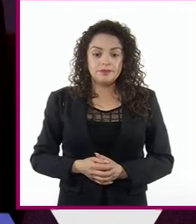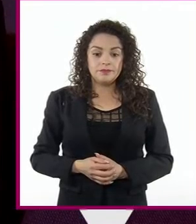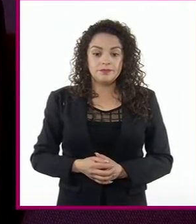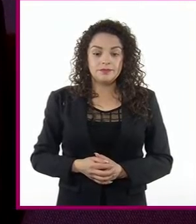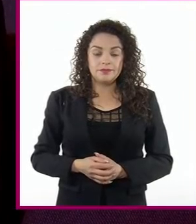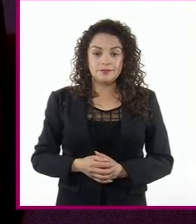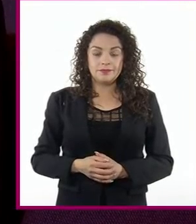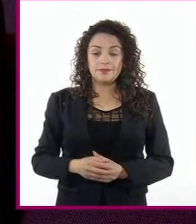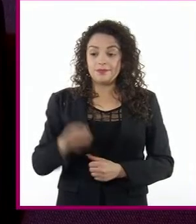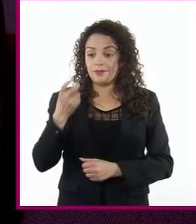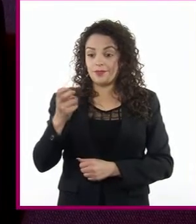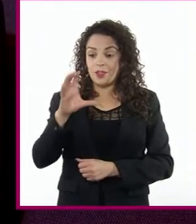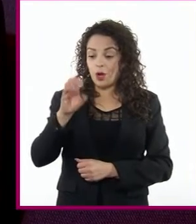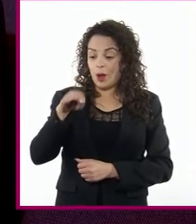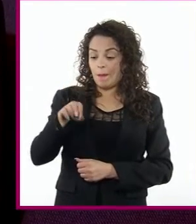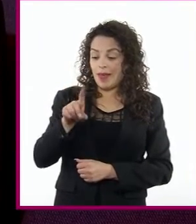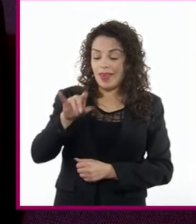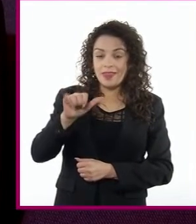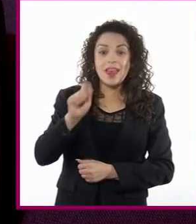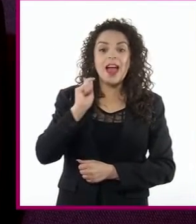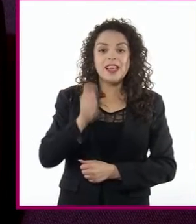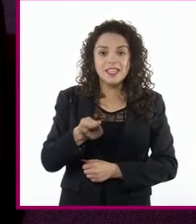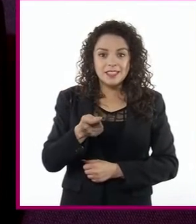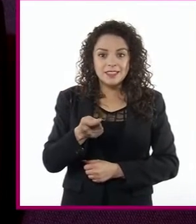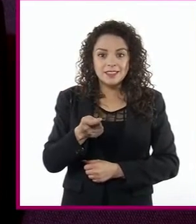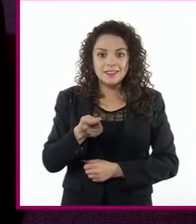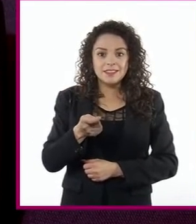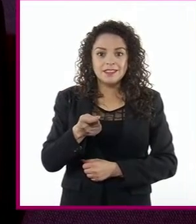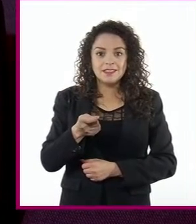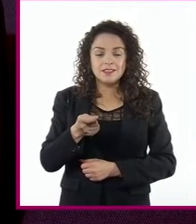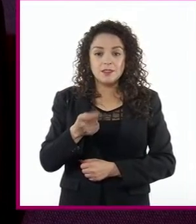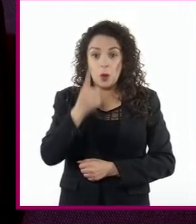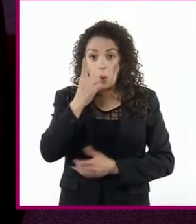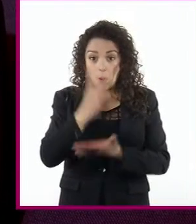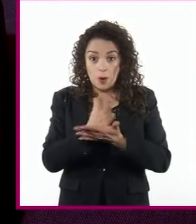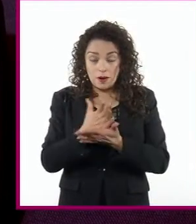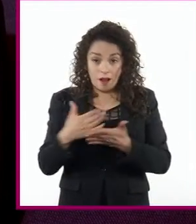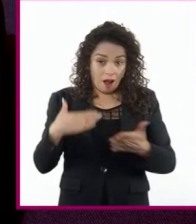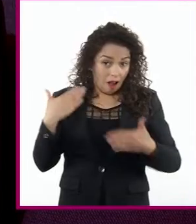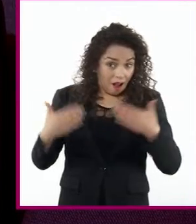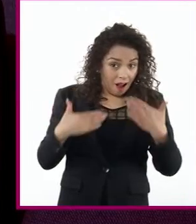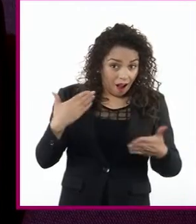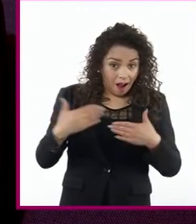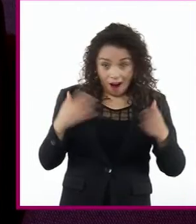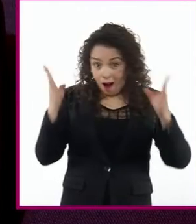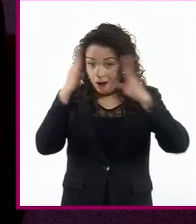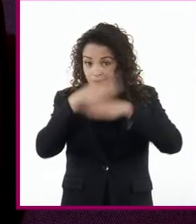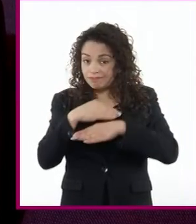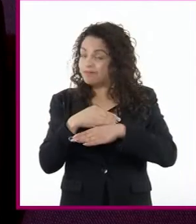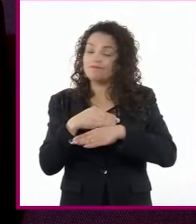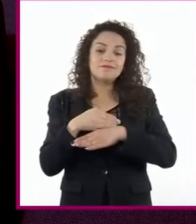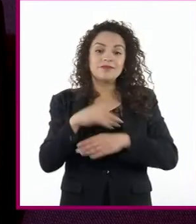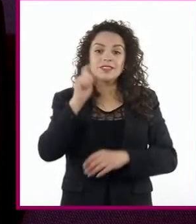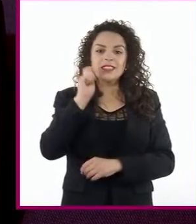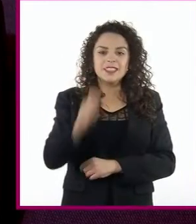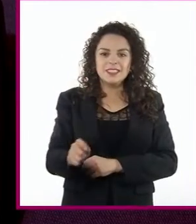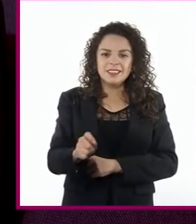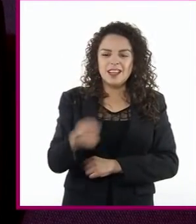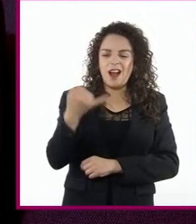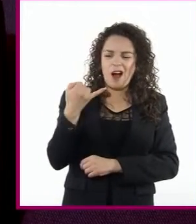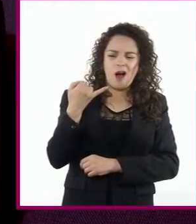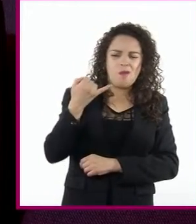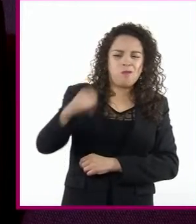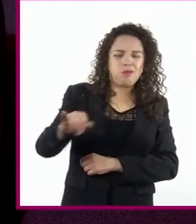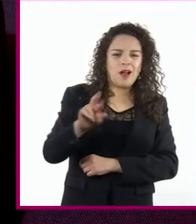La finalidad de la comedia va más allá del simple entretenimiento. Nos pone frente al ridículo para